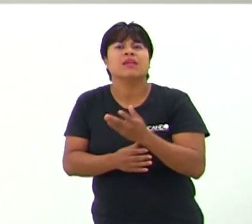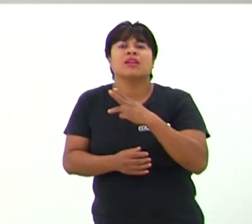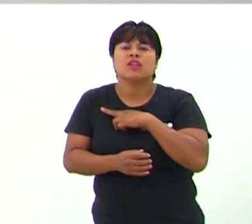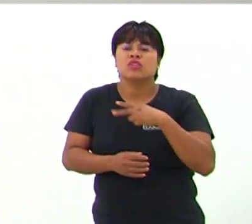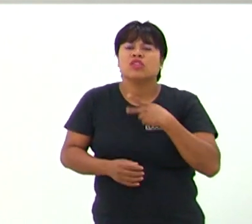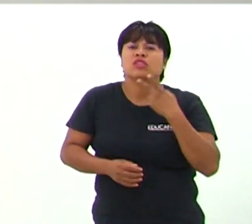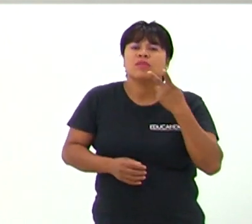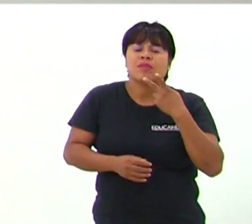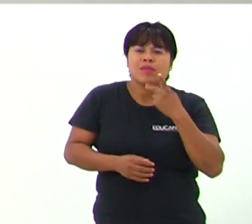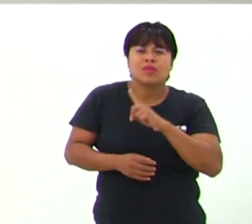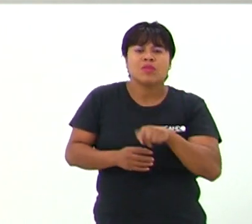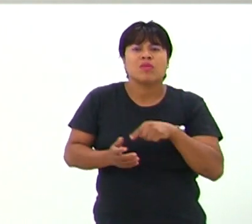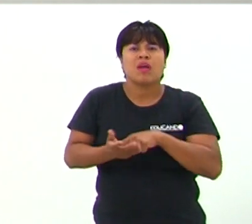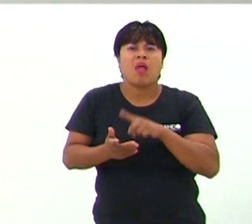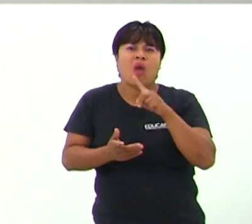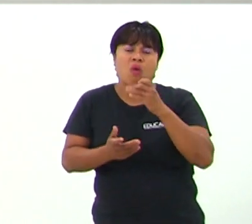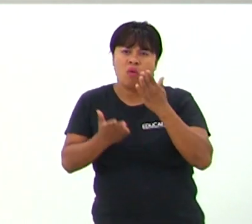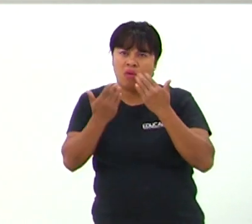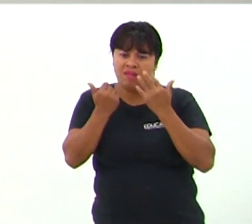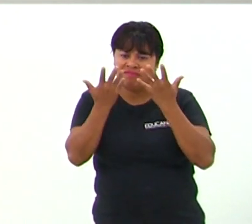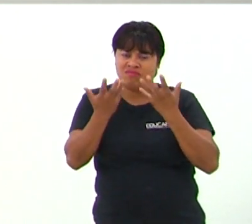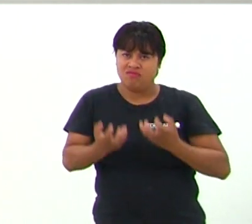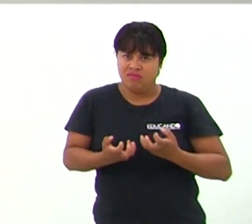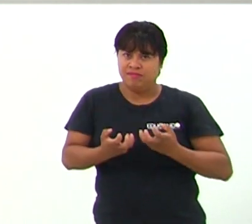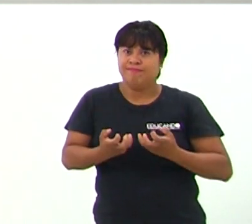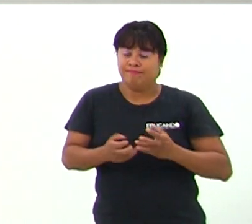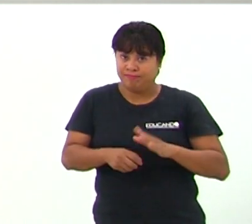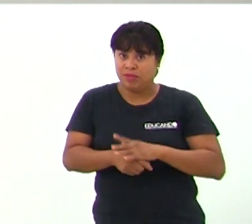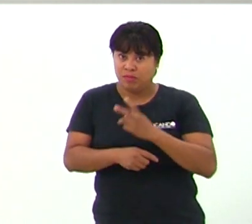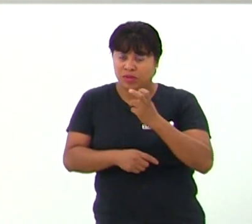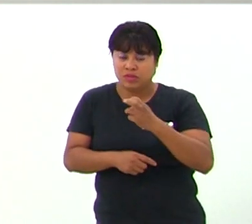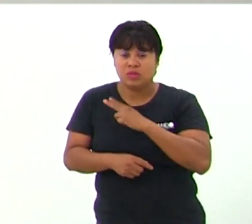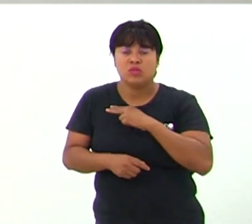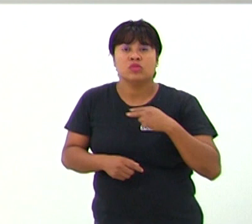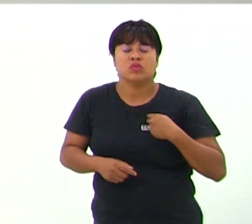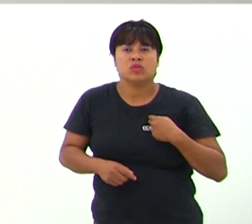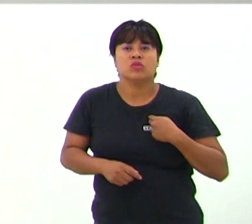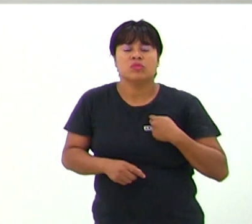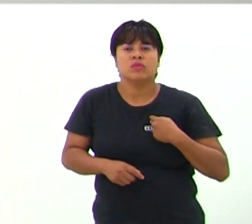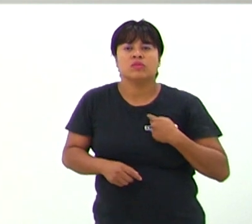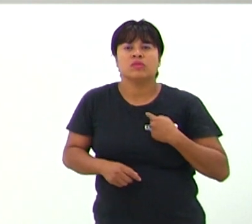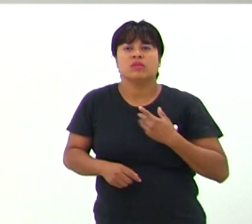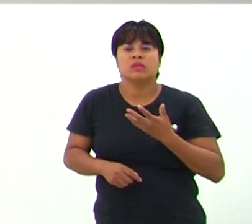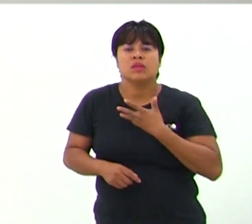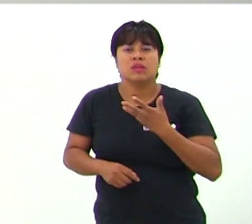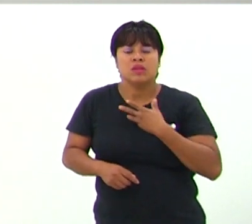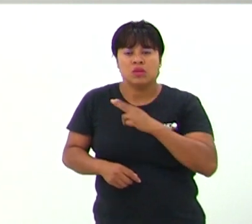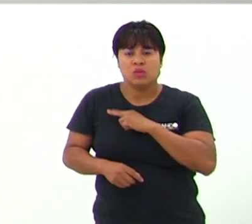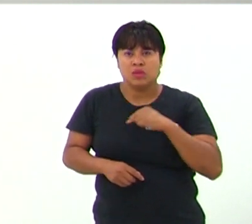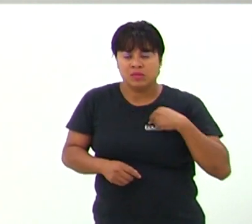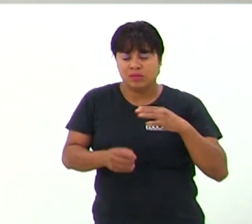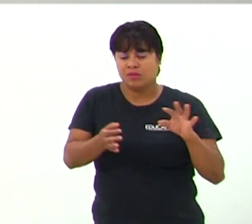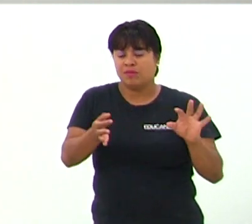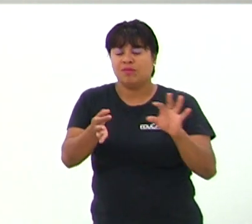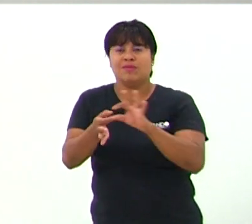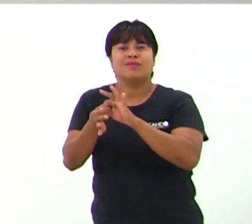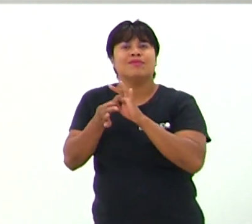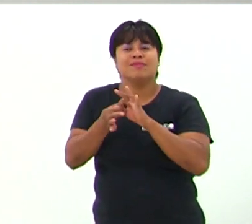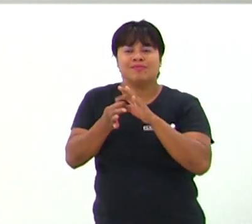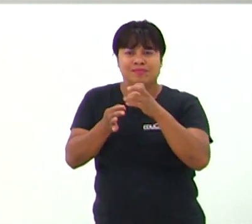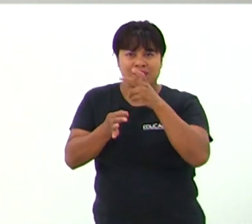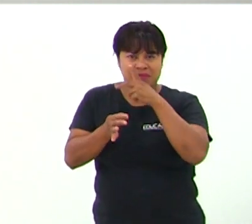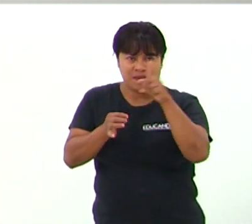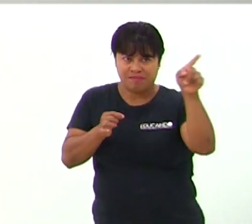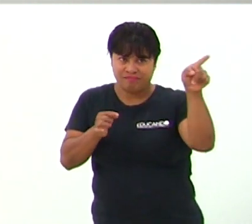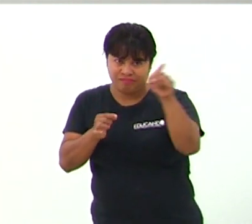un lugar árido. Bien, por lo tanto, vamos a hacer nuestra unión